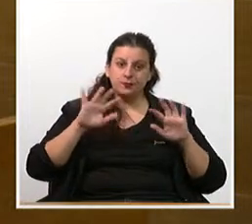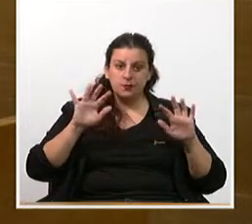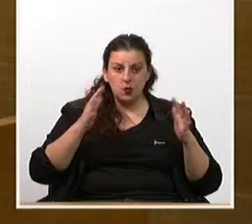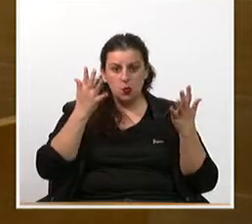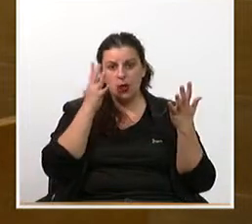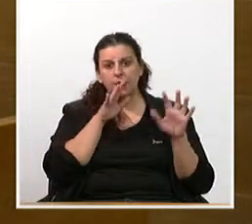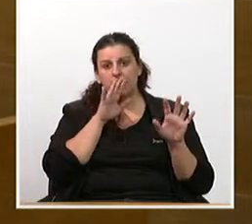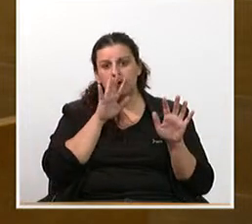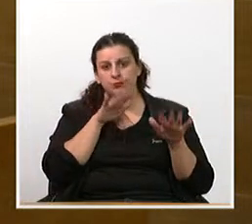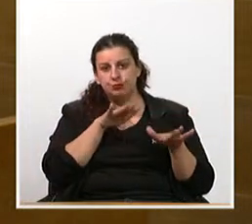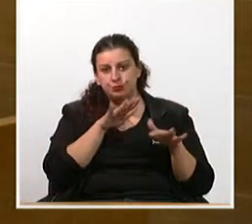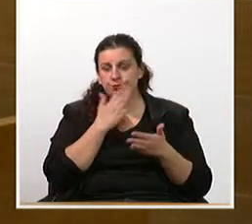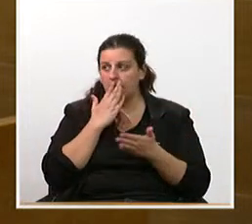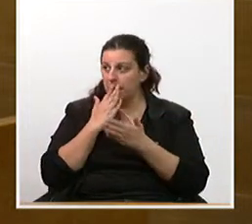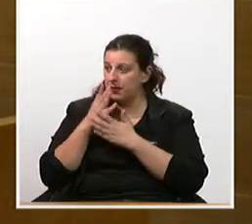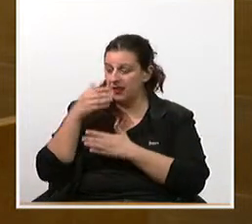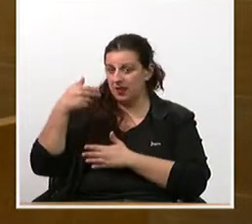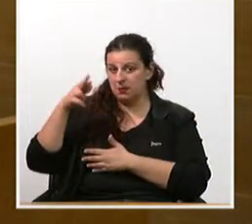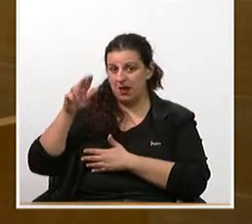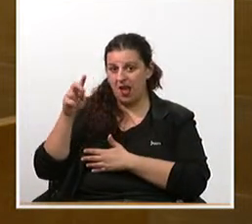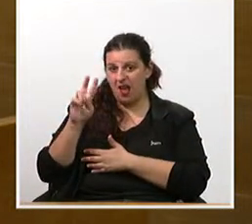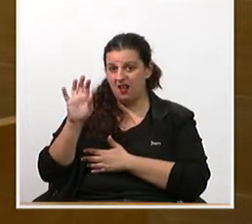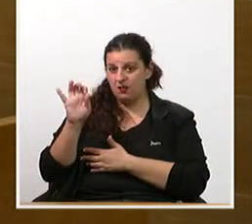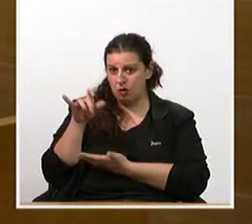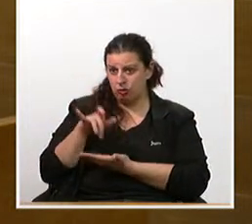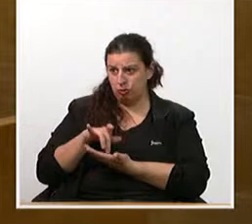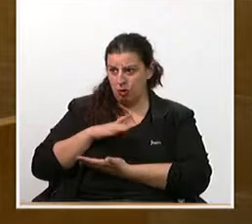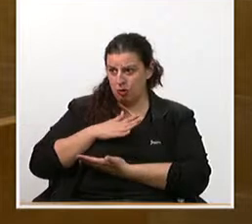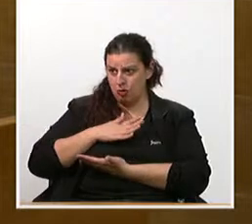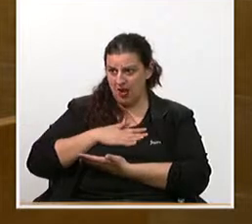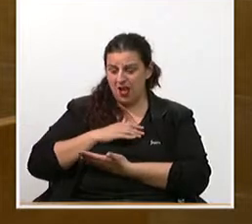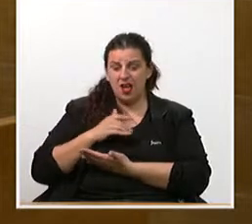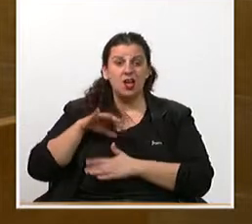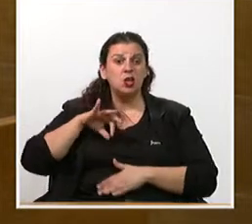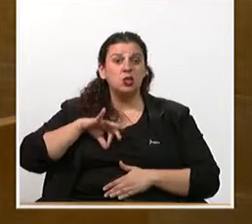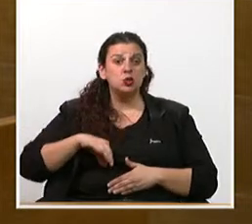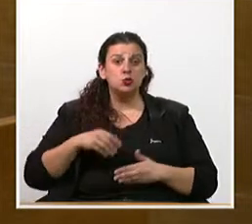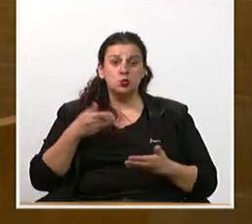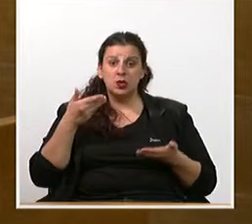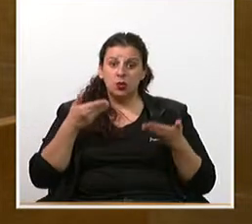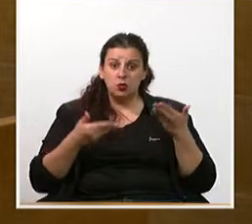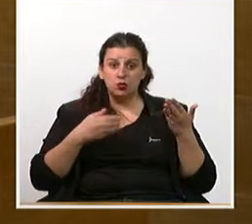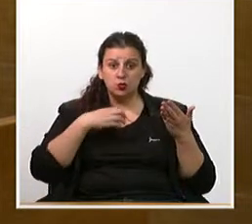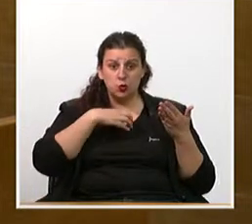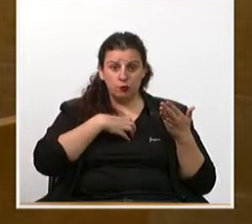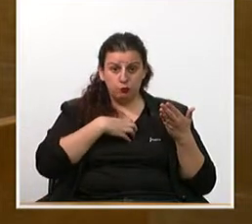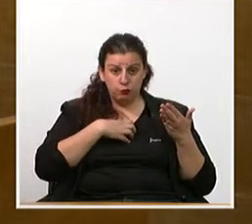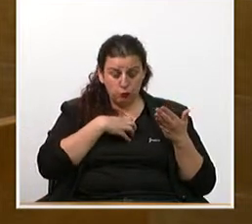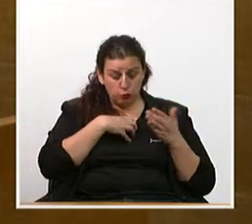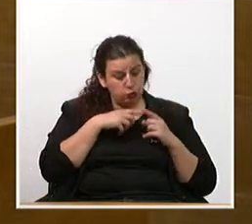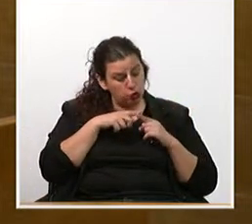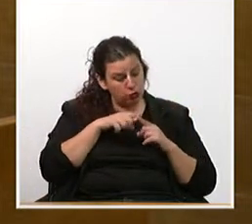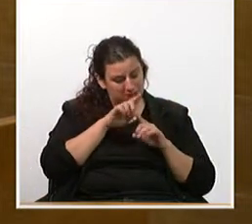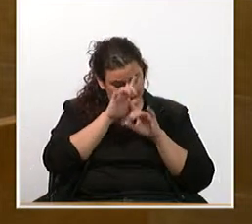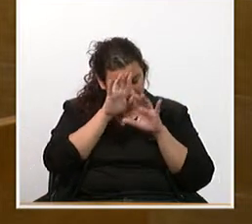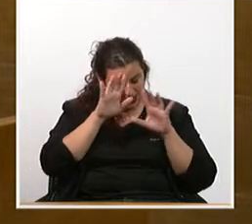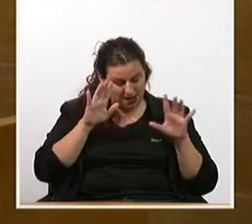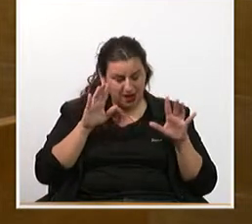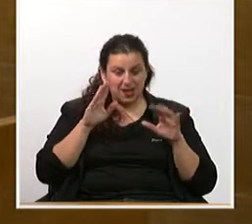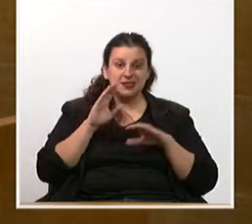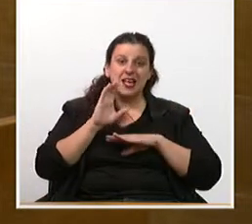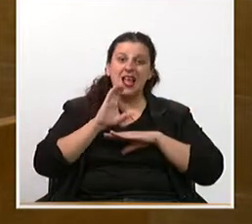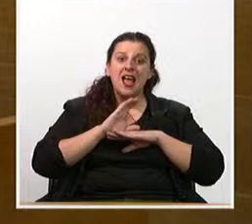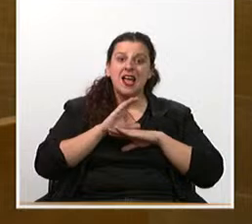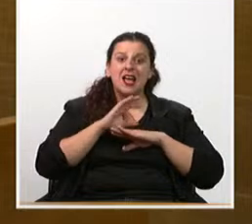consellera Bravo lo que bien les correspondía retribuciones justas funciones claras Y una carrera profesional real